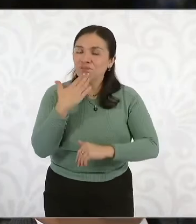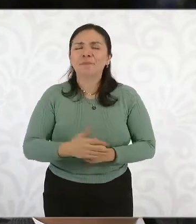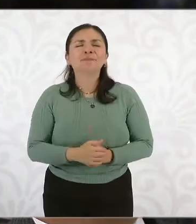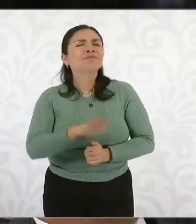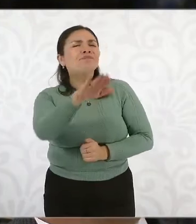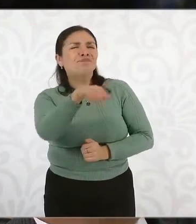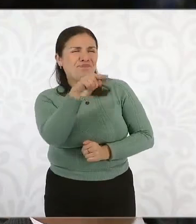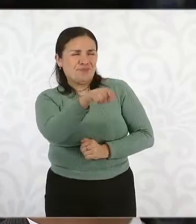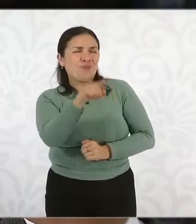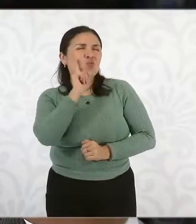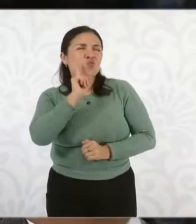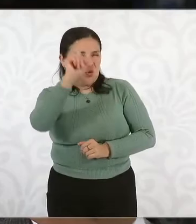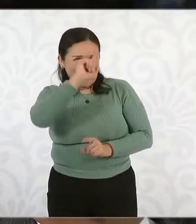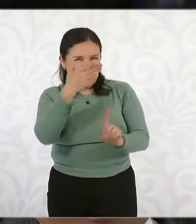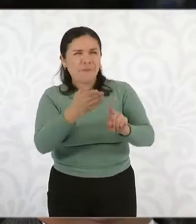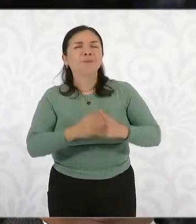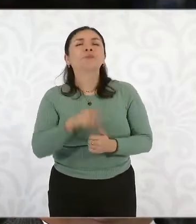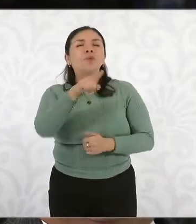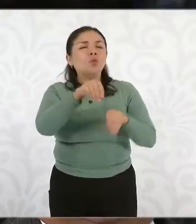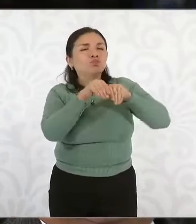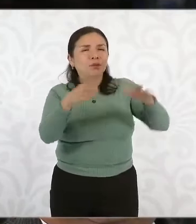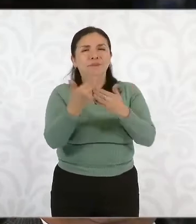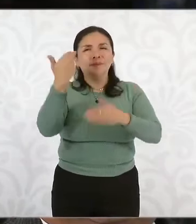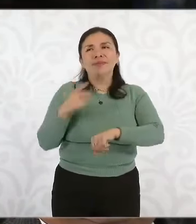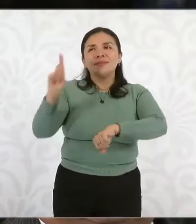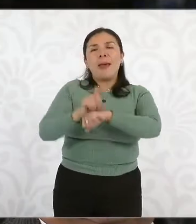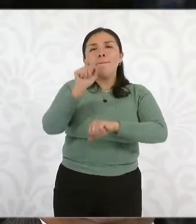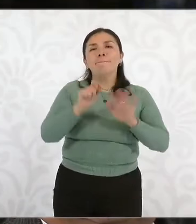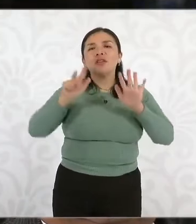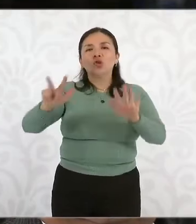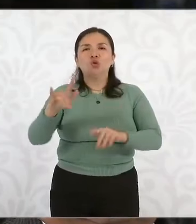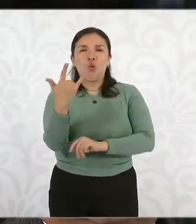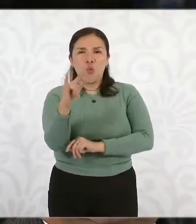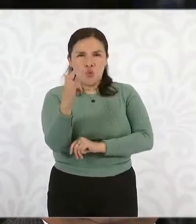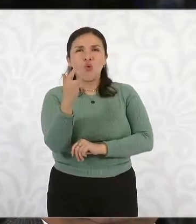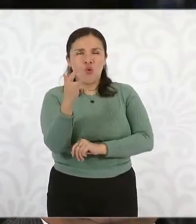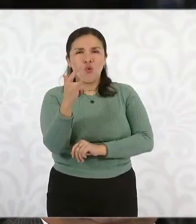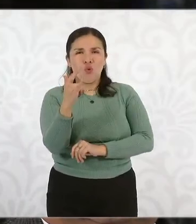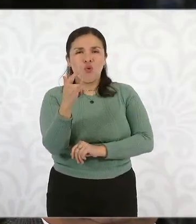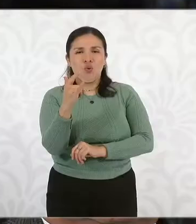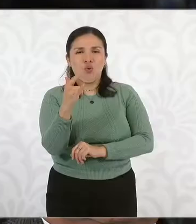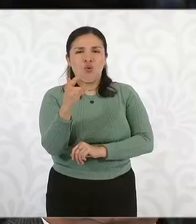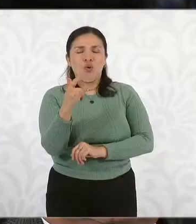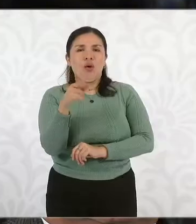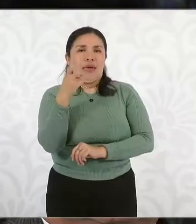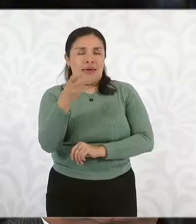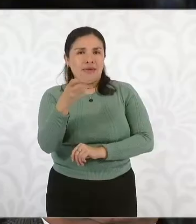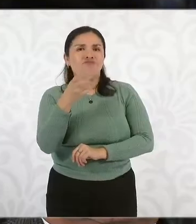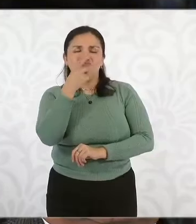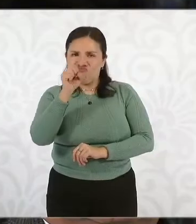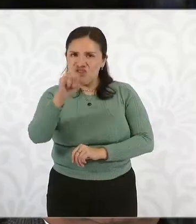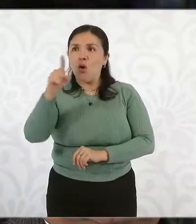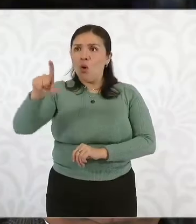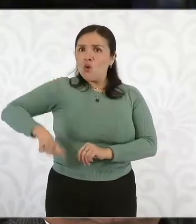Consejera, en su comunicado del 28 de julio, la CIR, luego de reconocer esta apertura del